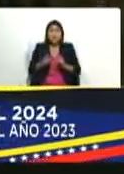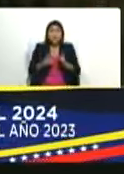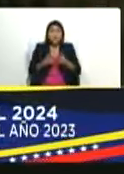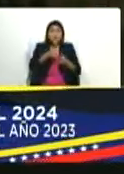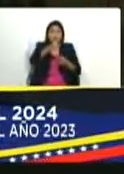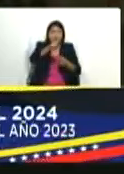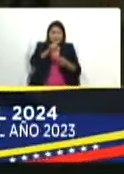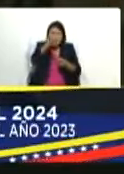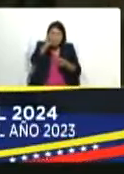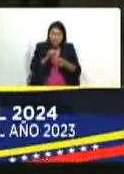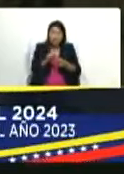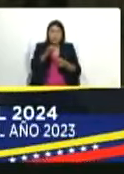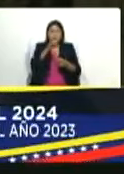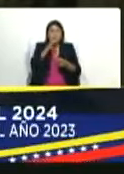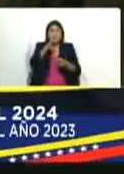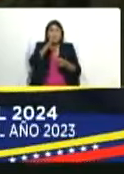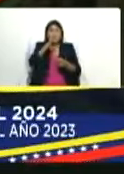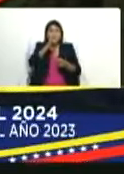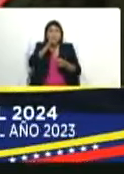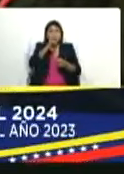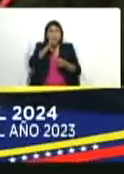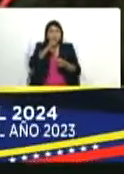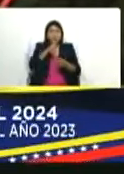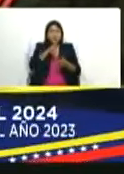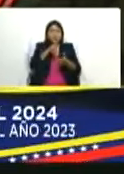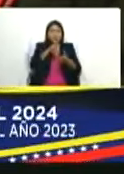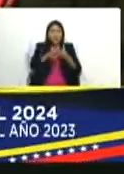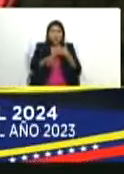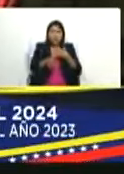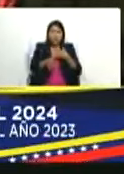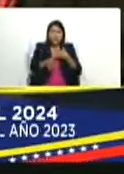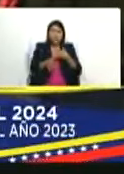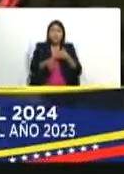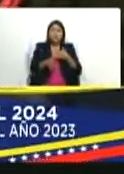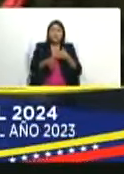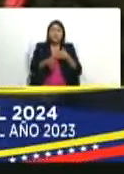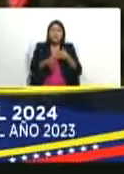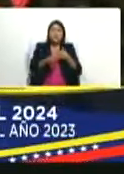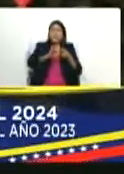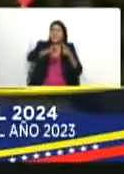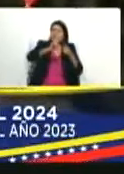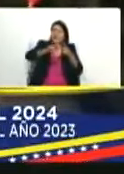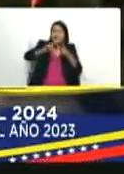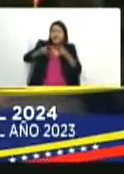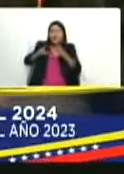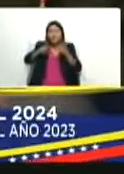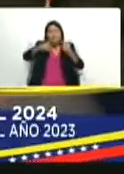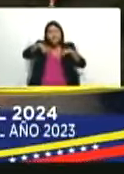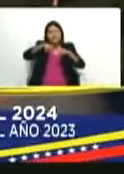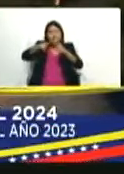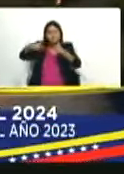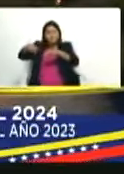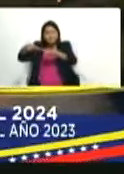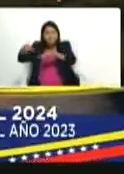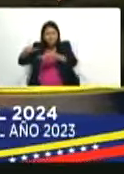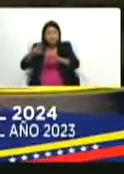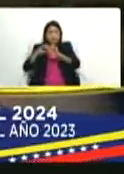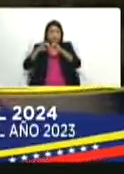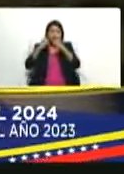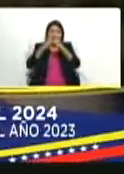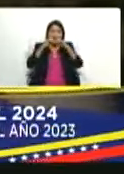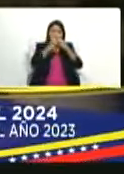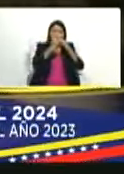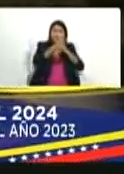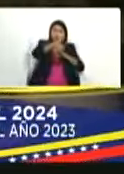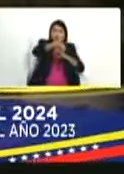relevante informar acerca de los avances jurisprudenciales sentados por las diferentes salas que conforman este alto tribunal, entre las cuales podemos